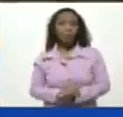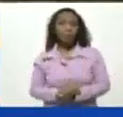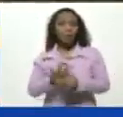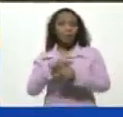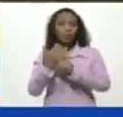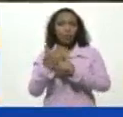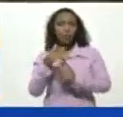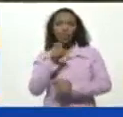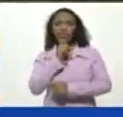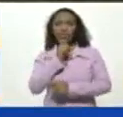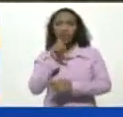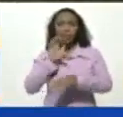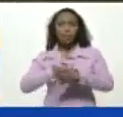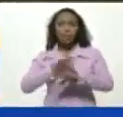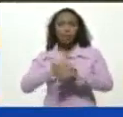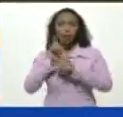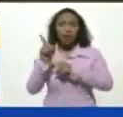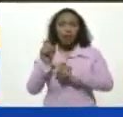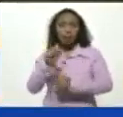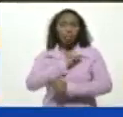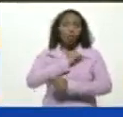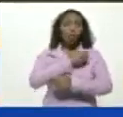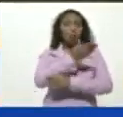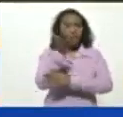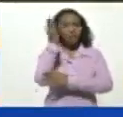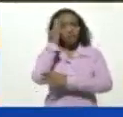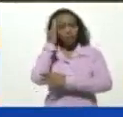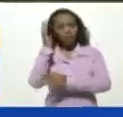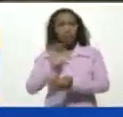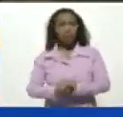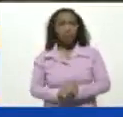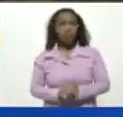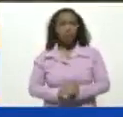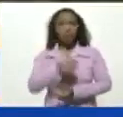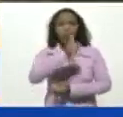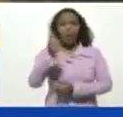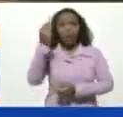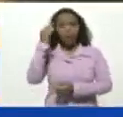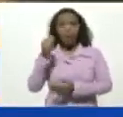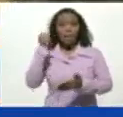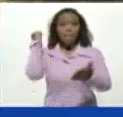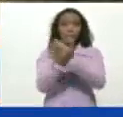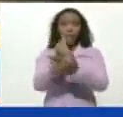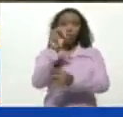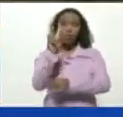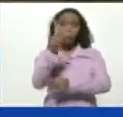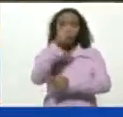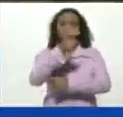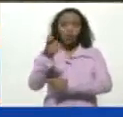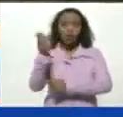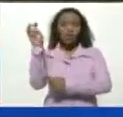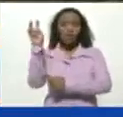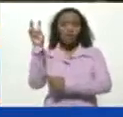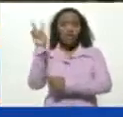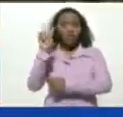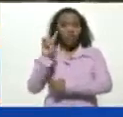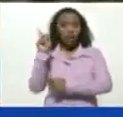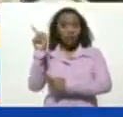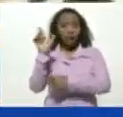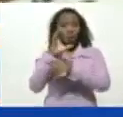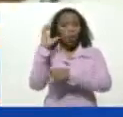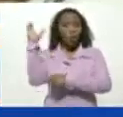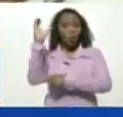situación difícil que están pasando de xenofobia. Ustedes lo saben, ¿verdad? Cada día matan 2 venezolanos migrantes en Colombia,